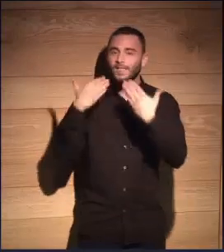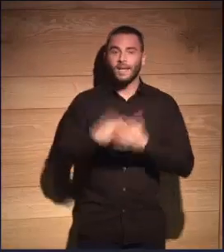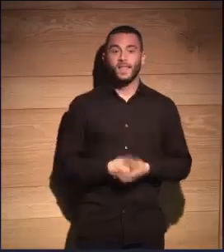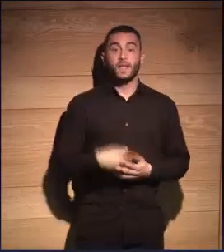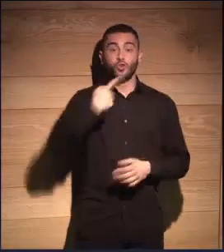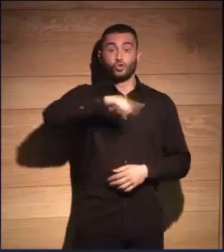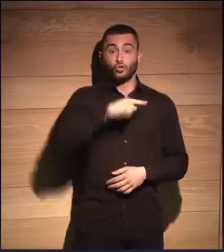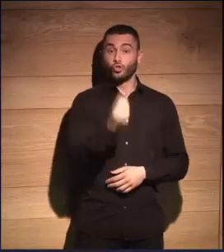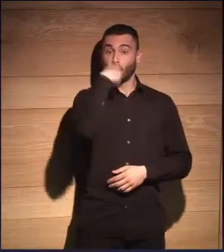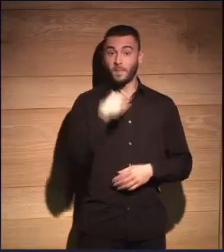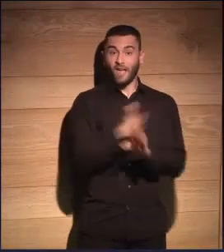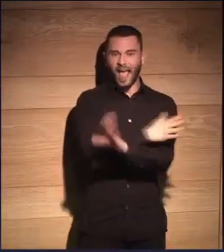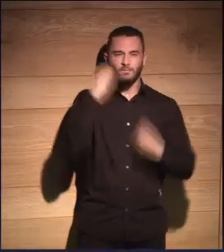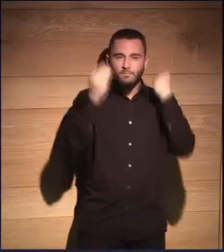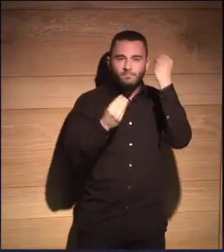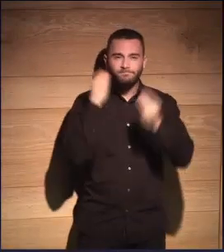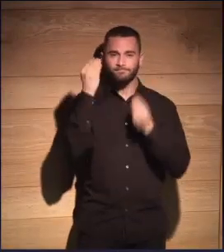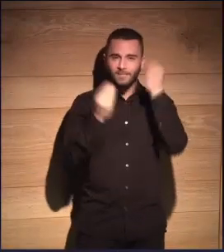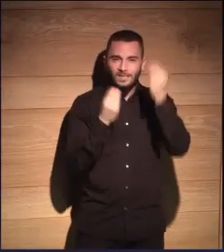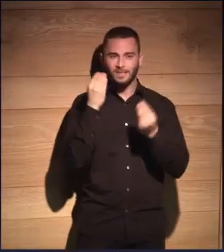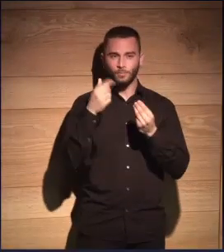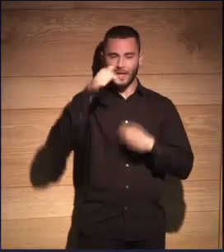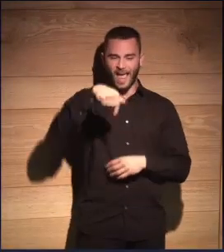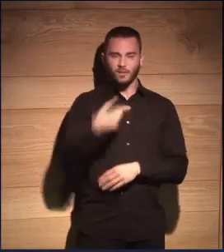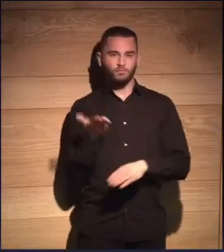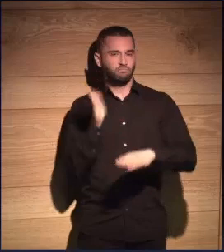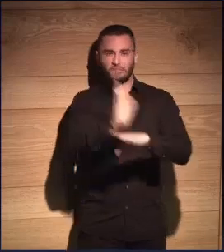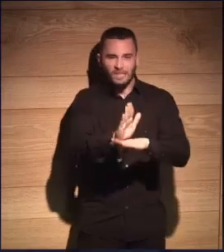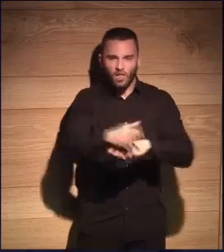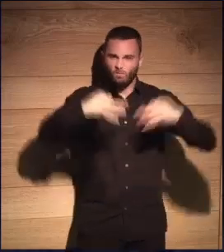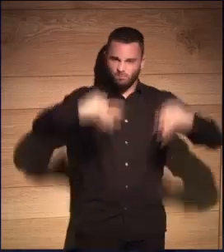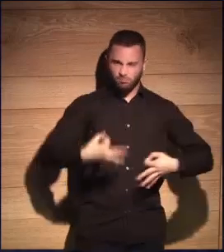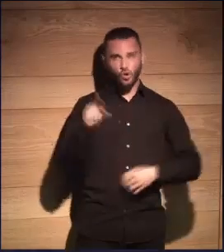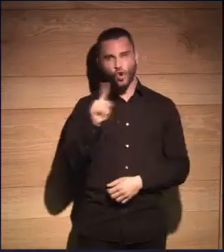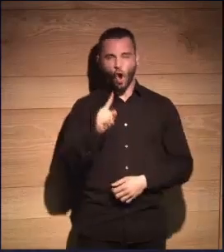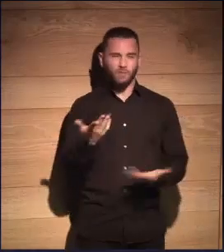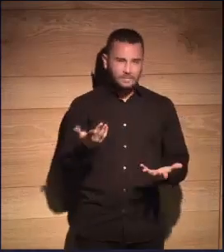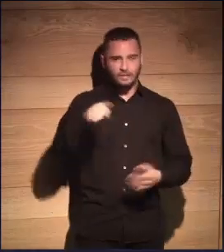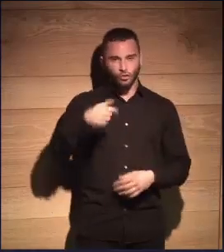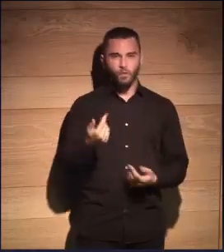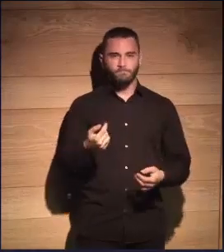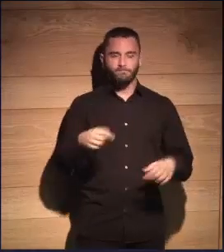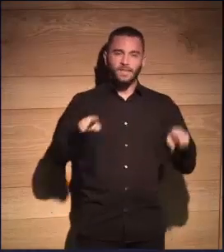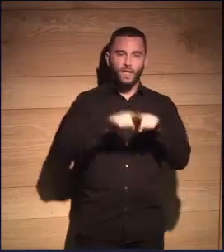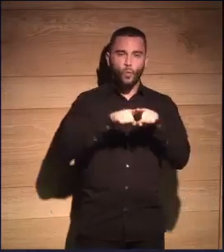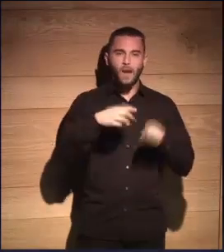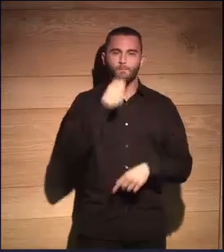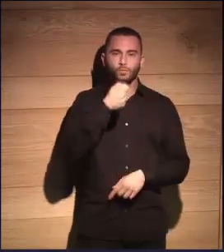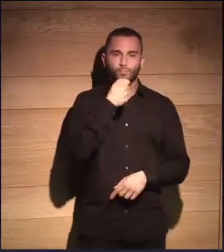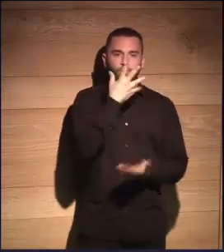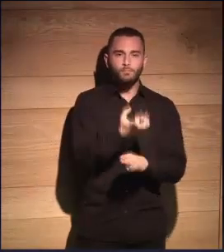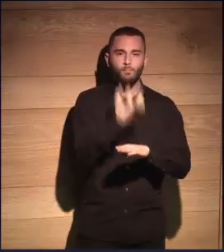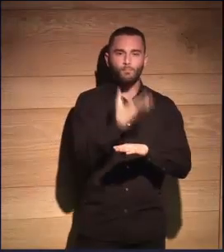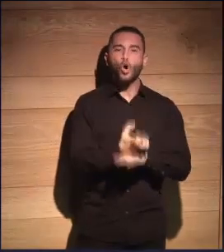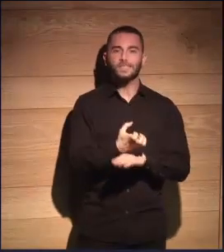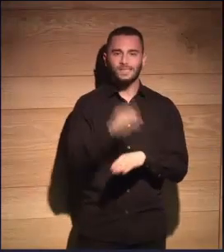planteábamos comiendo es no hacer esto como una presentación al uso, sino más como un podcast, como